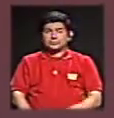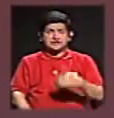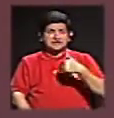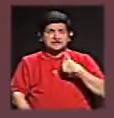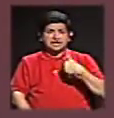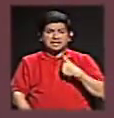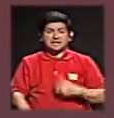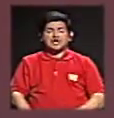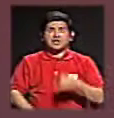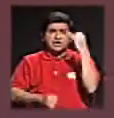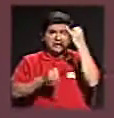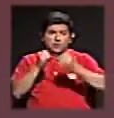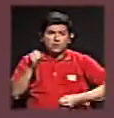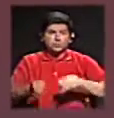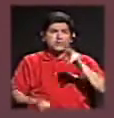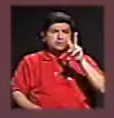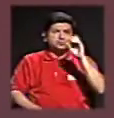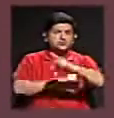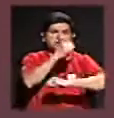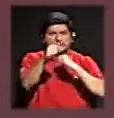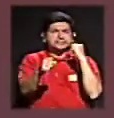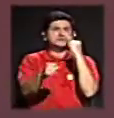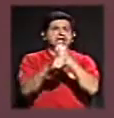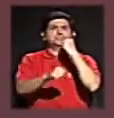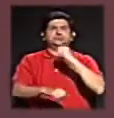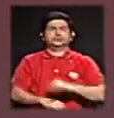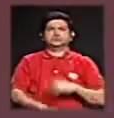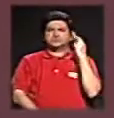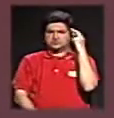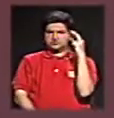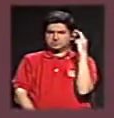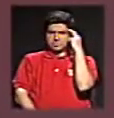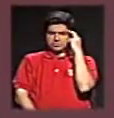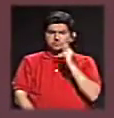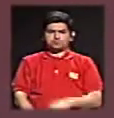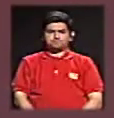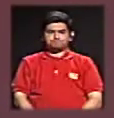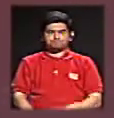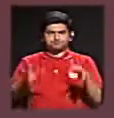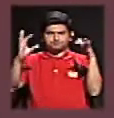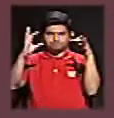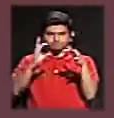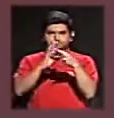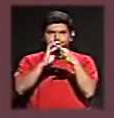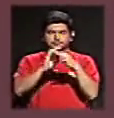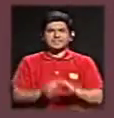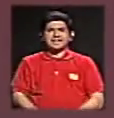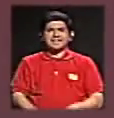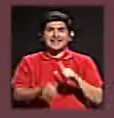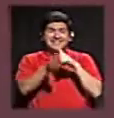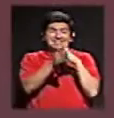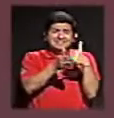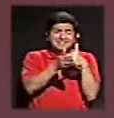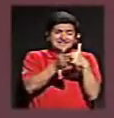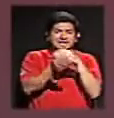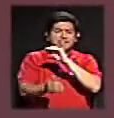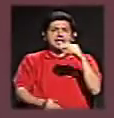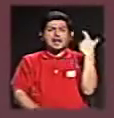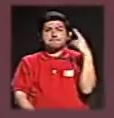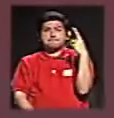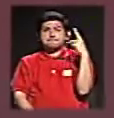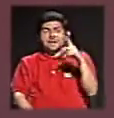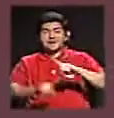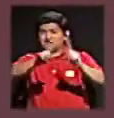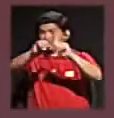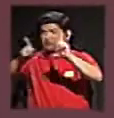vivir durante los últimos 20 años, debido a la convergencia de vulnerabilidades y amenazas de